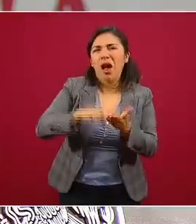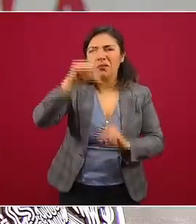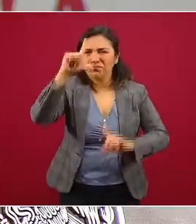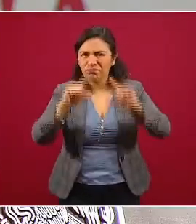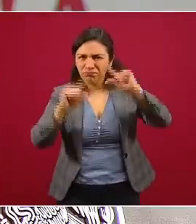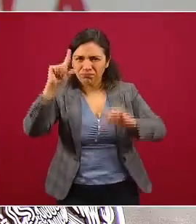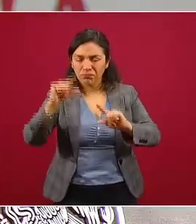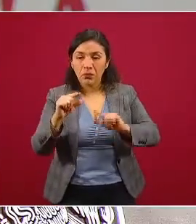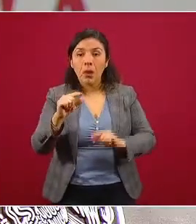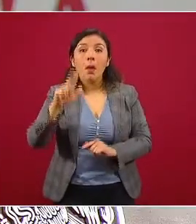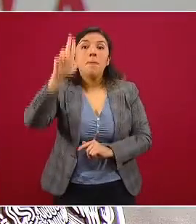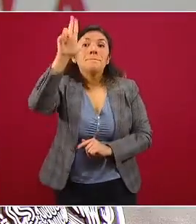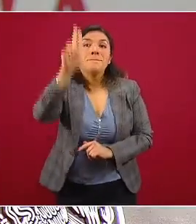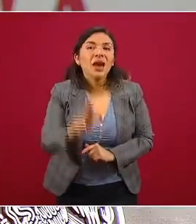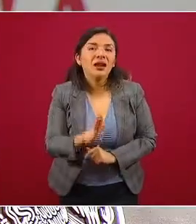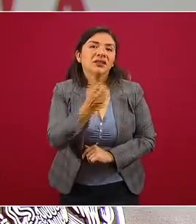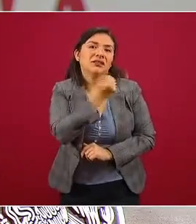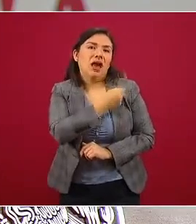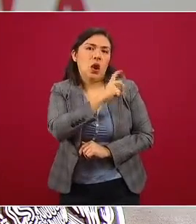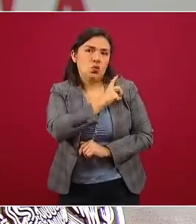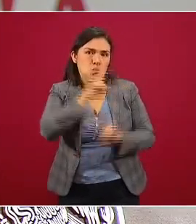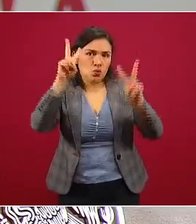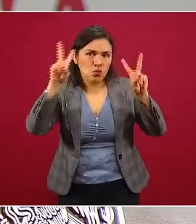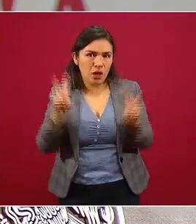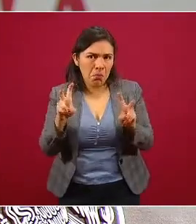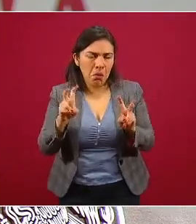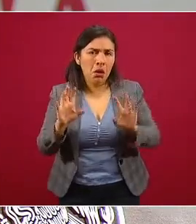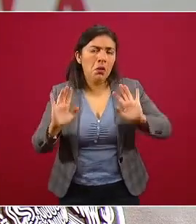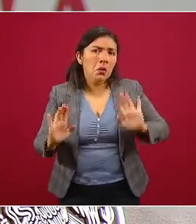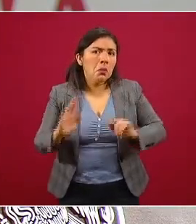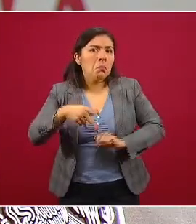el martes es salud, pero